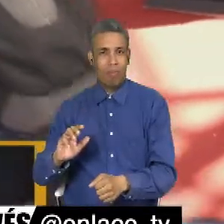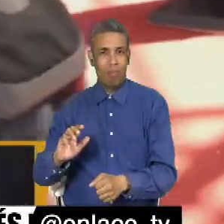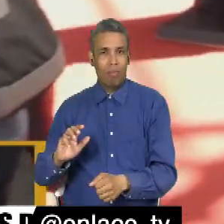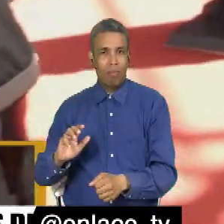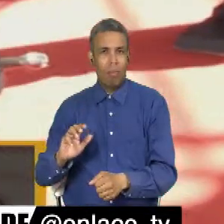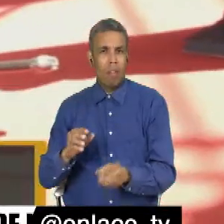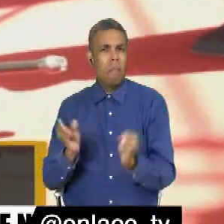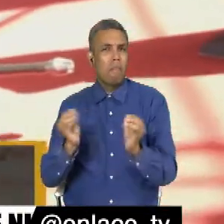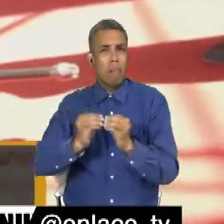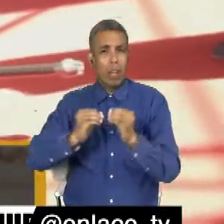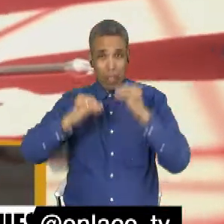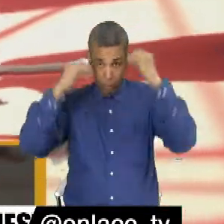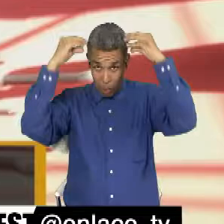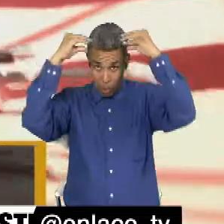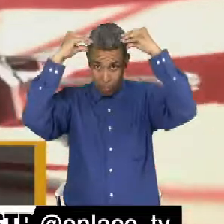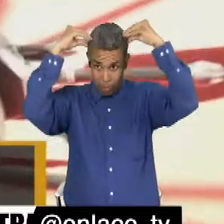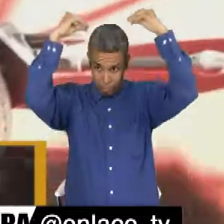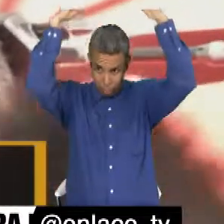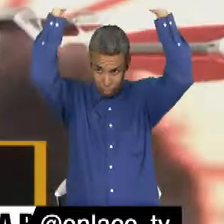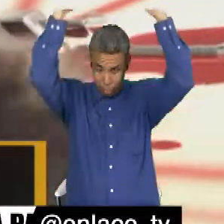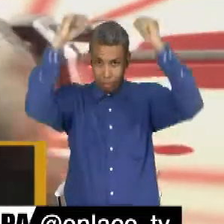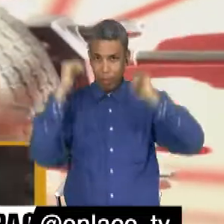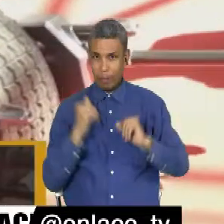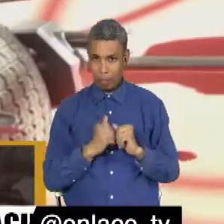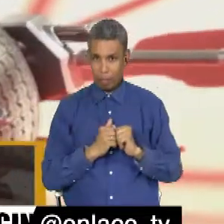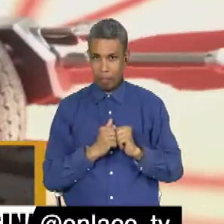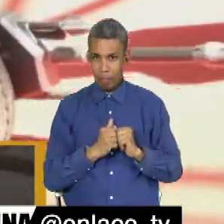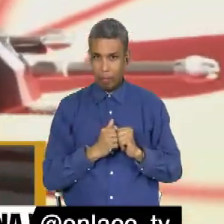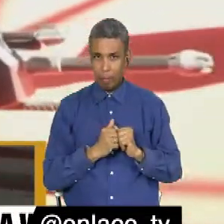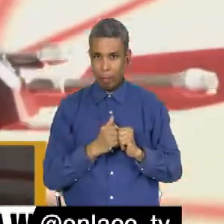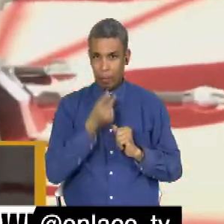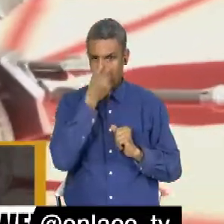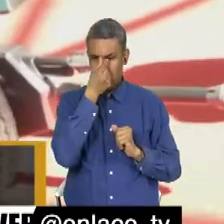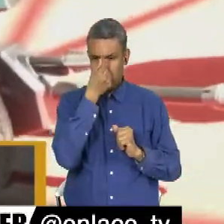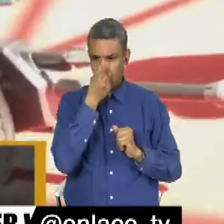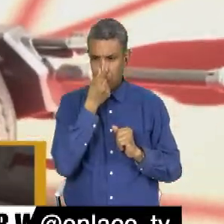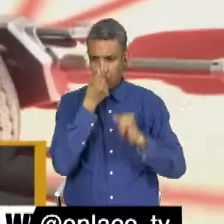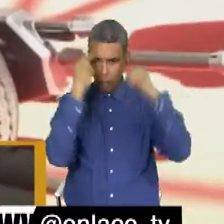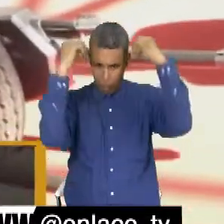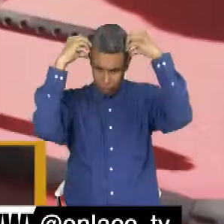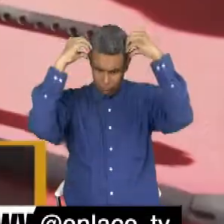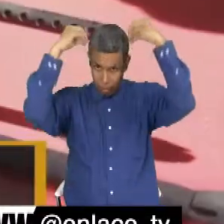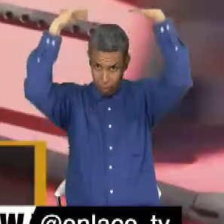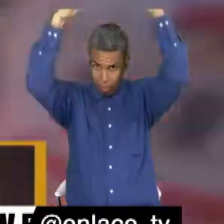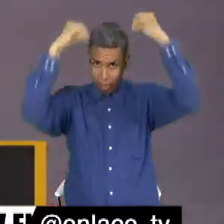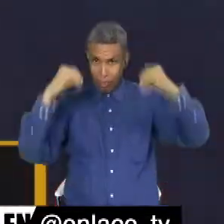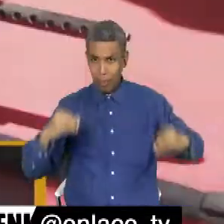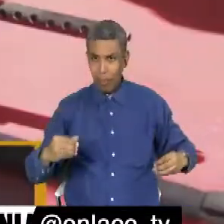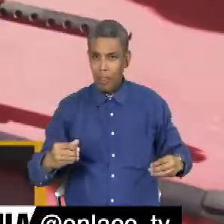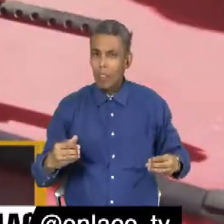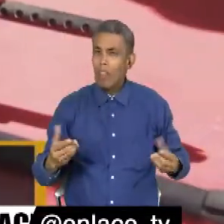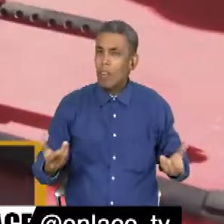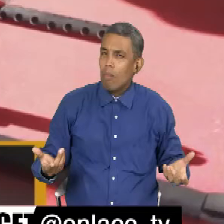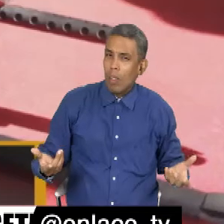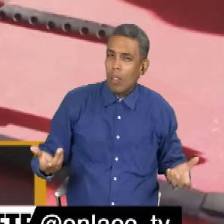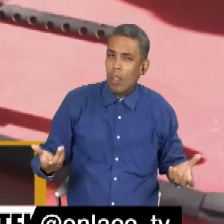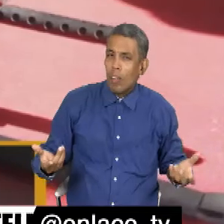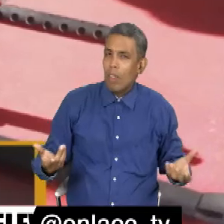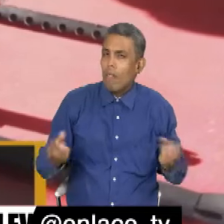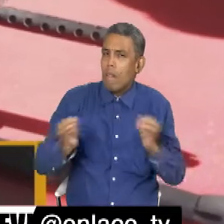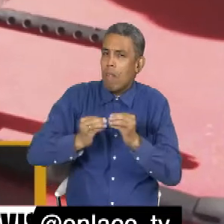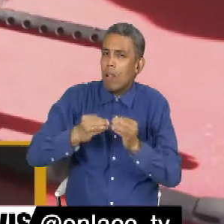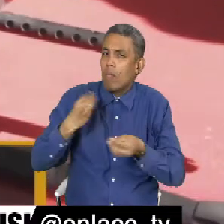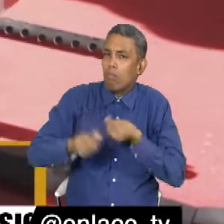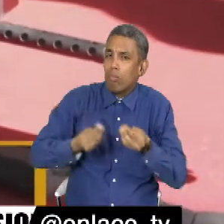de DC Comics? Claro que sí, en esta ocasión fue la Batimoto, pero igual esto tenemos muchas cosas que hacer. Nosotros estamos en los premieres de las películas.